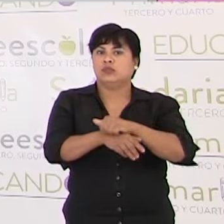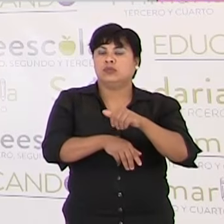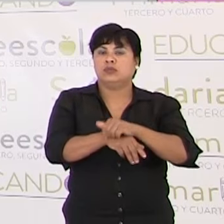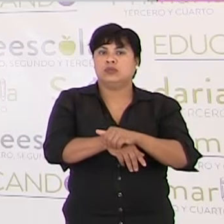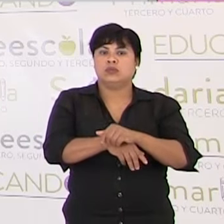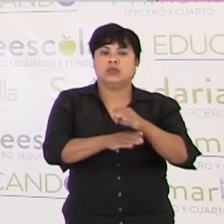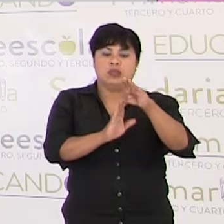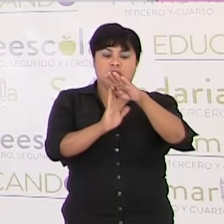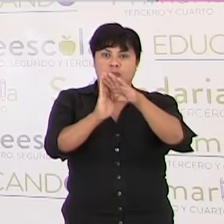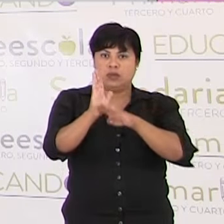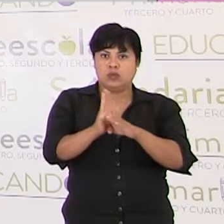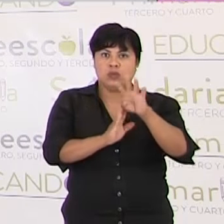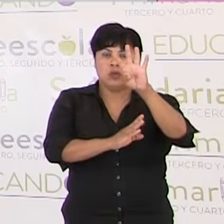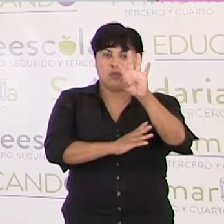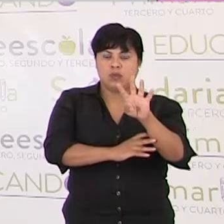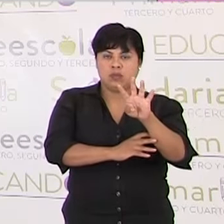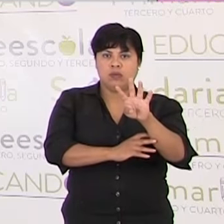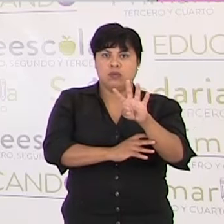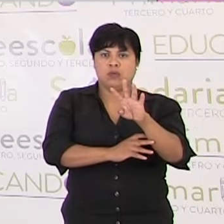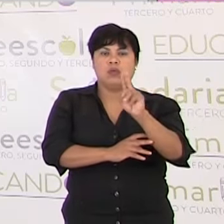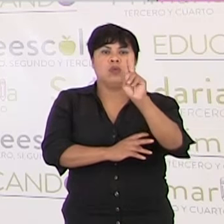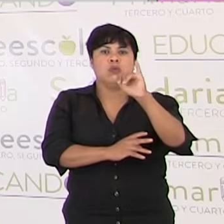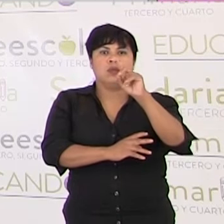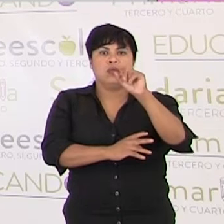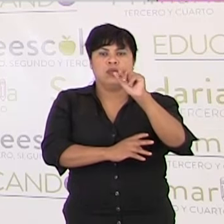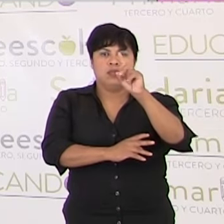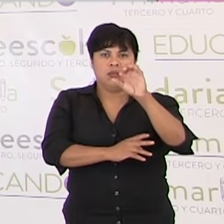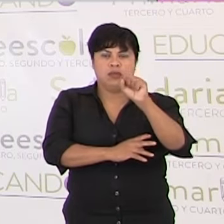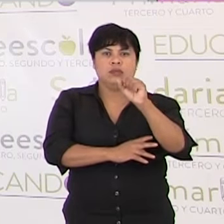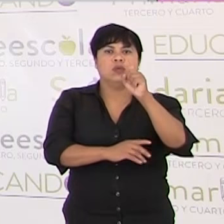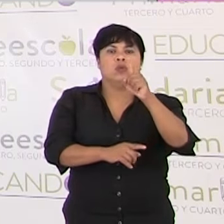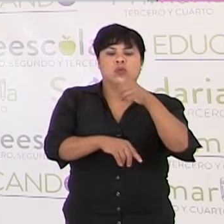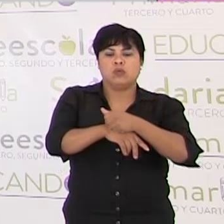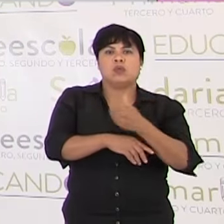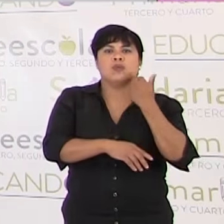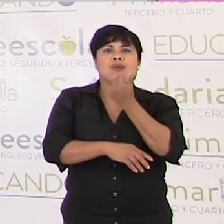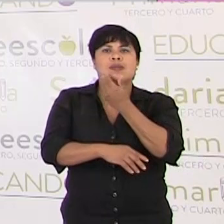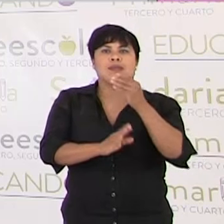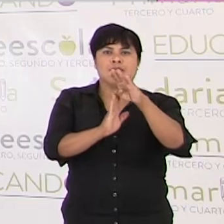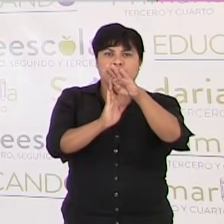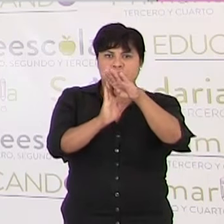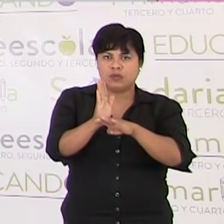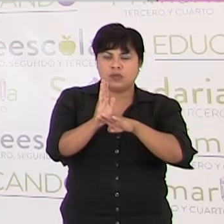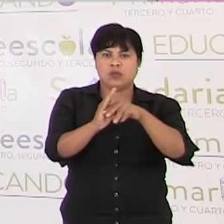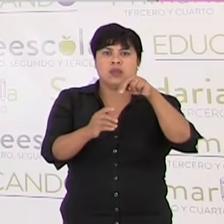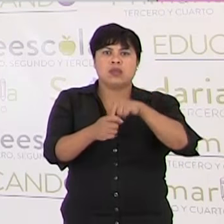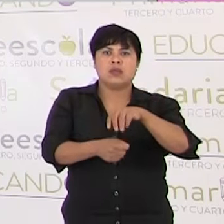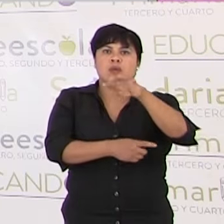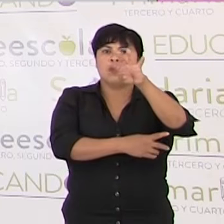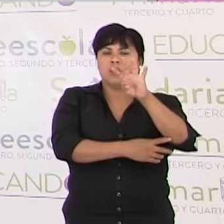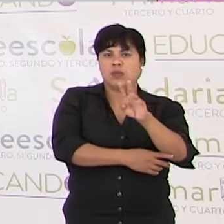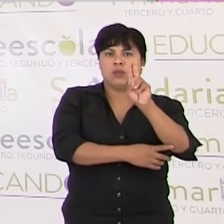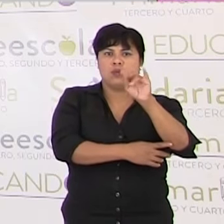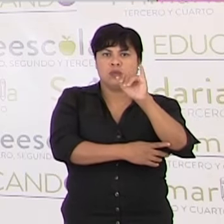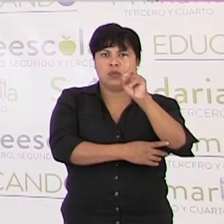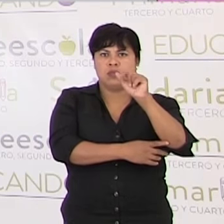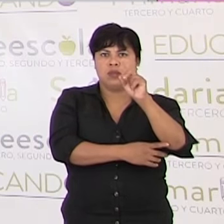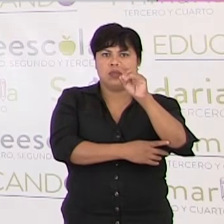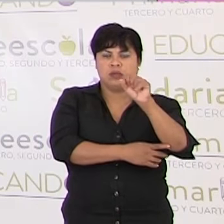número disminuido en 4 unidades, un número cualquiera disminuido en 4